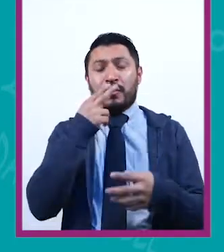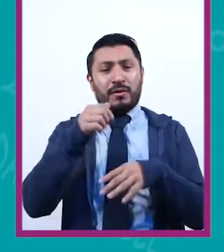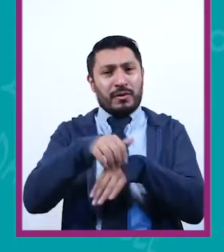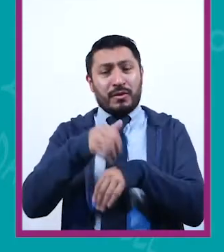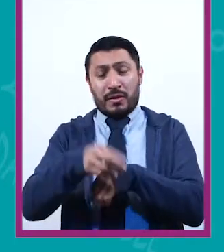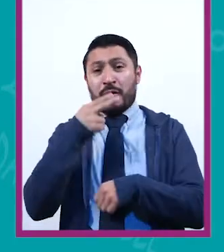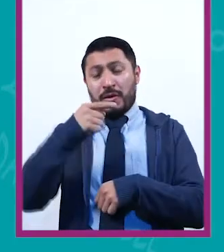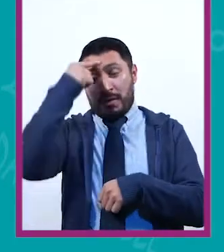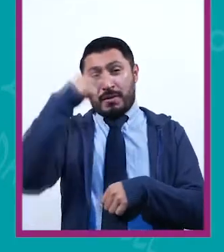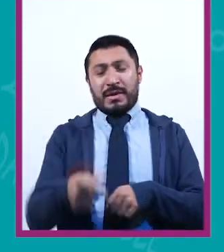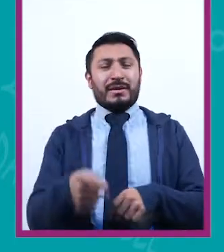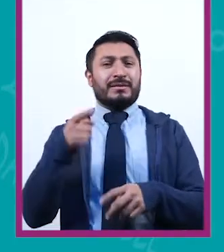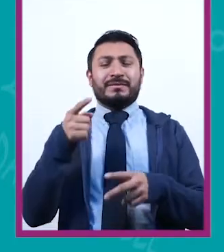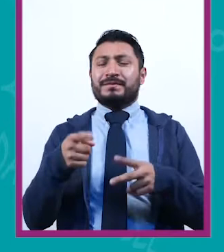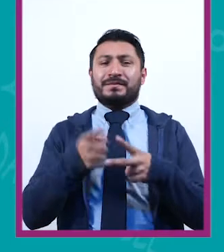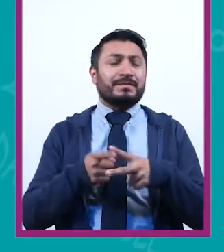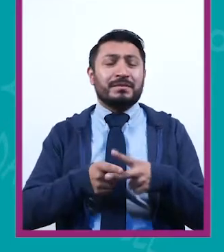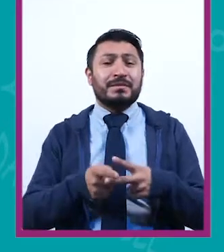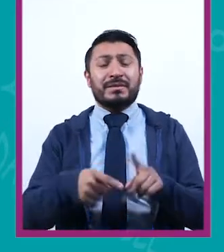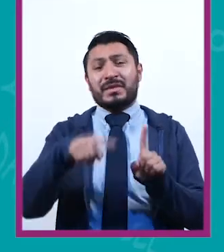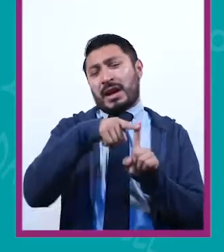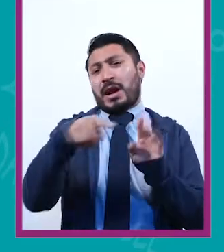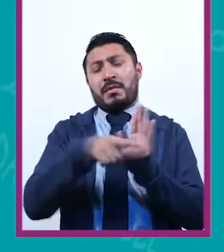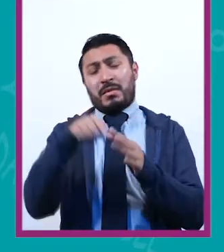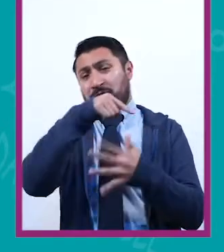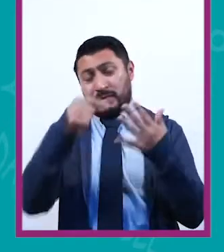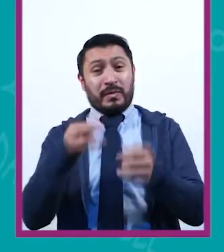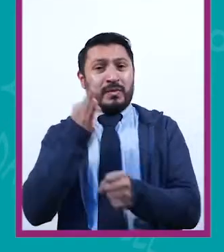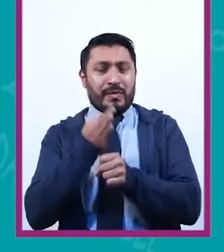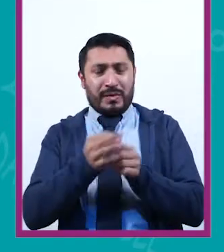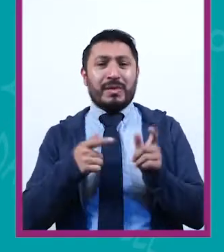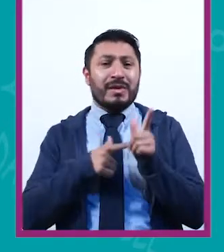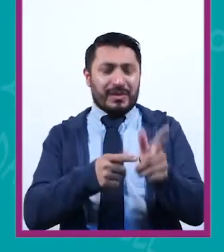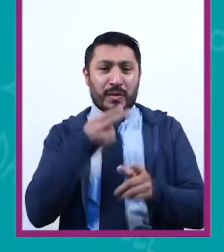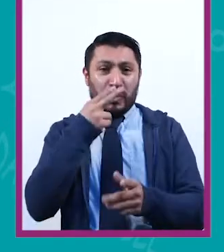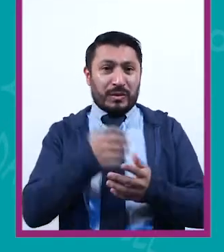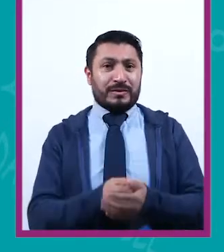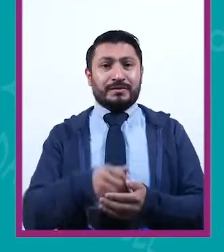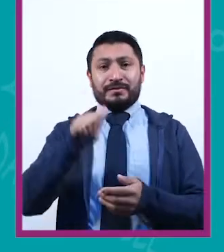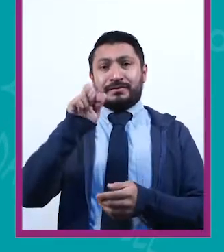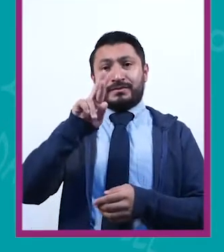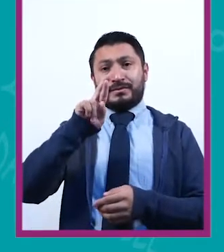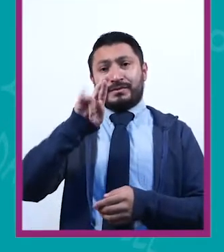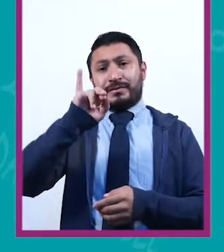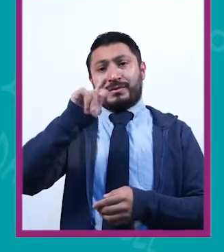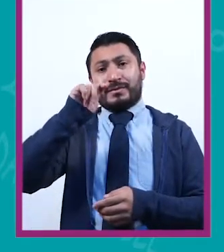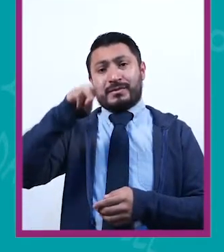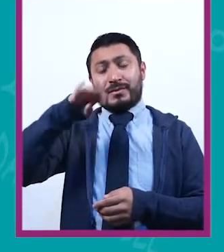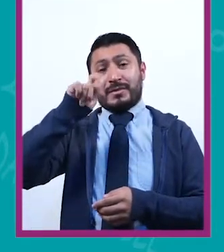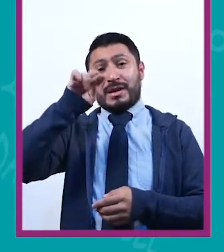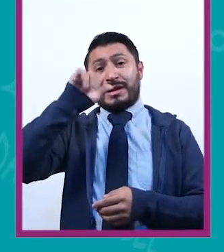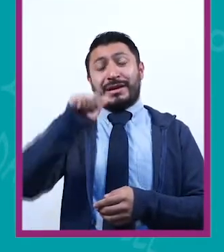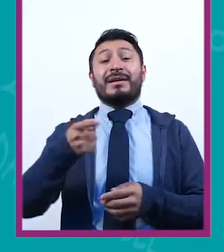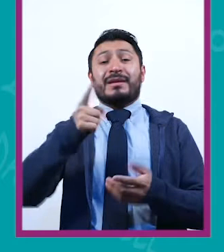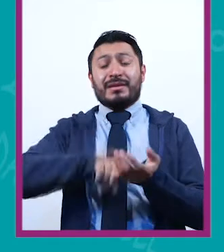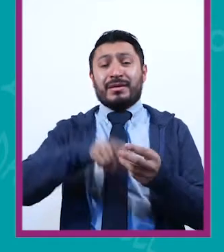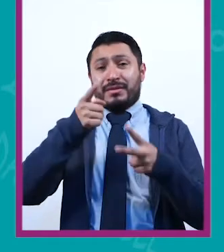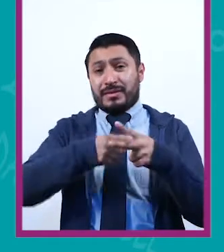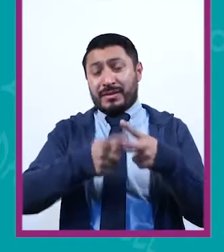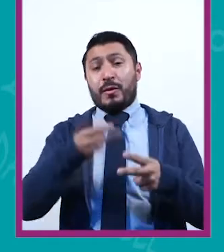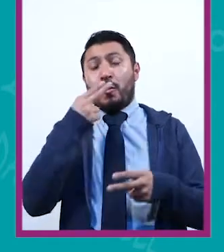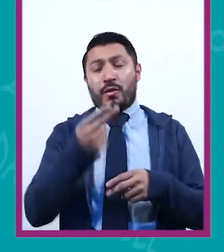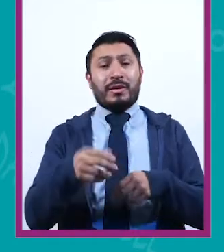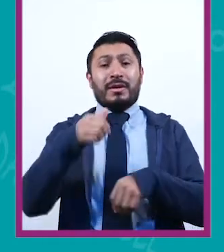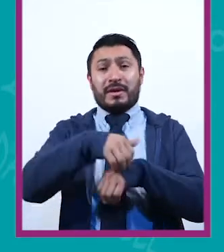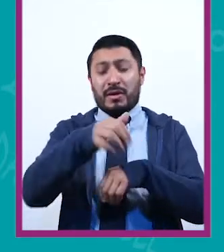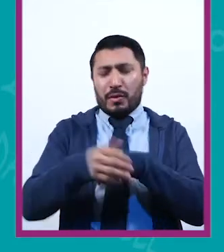emplearon para hacer las operaciones básicas que actualmente seguimos usando. La aritmética es la parte de las matemáticas